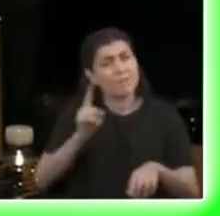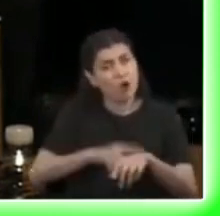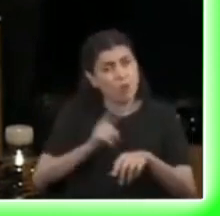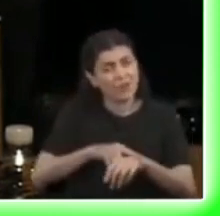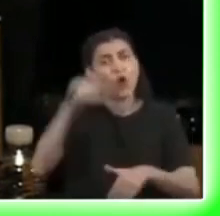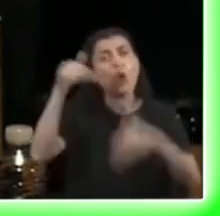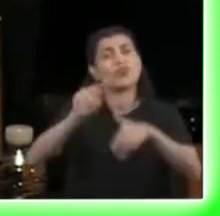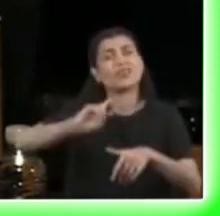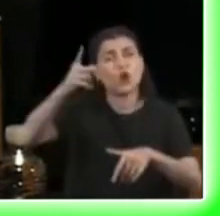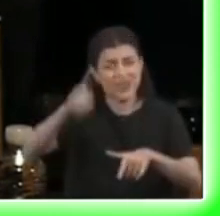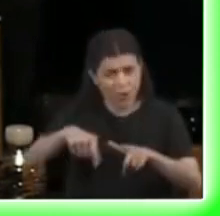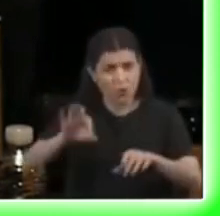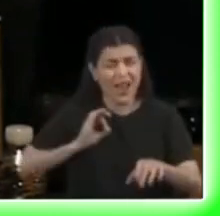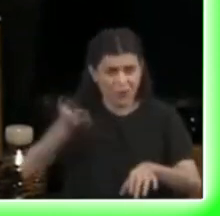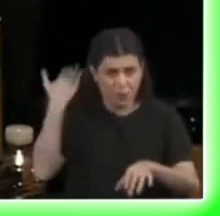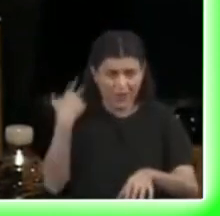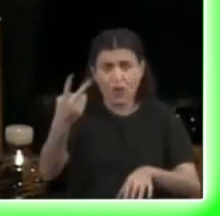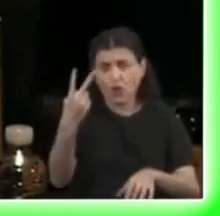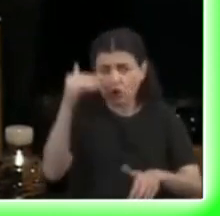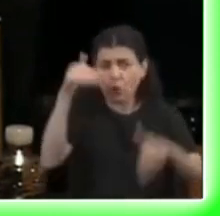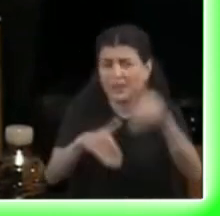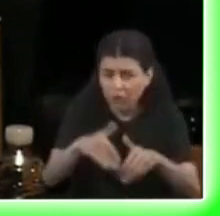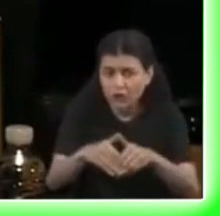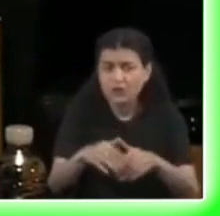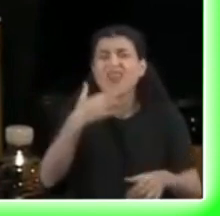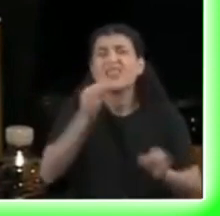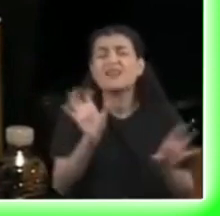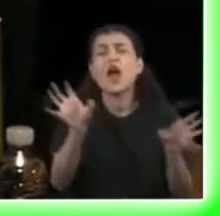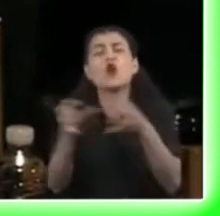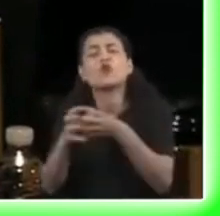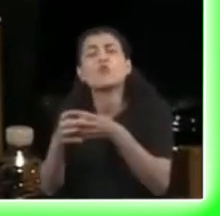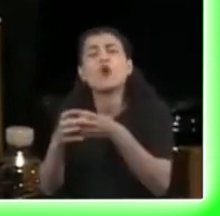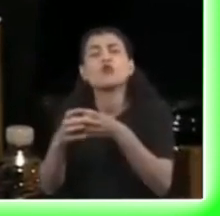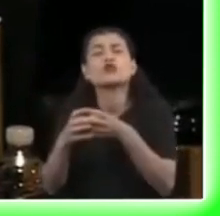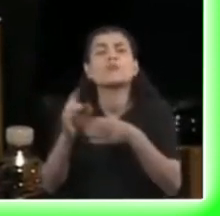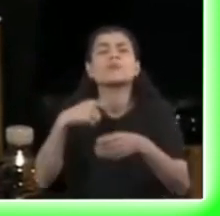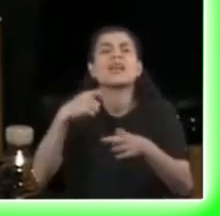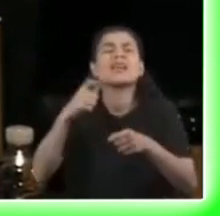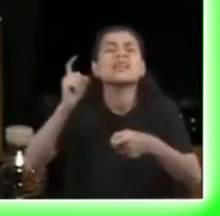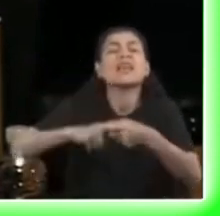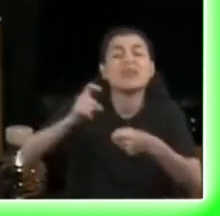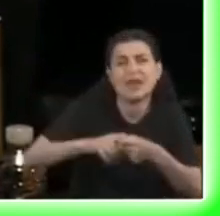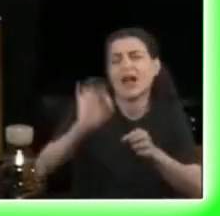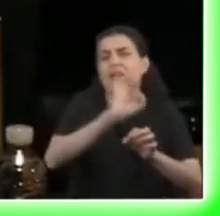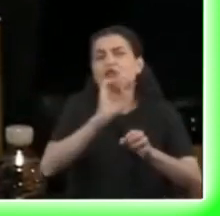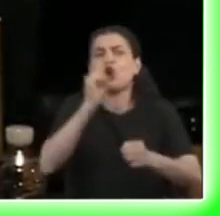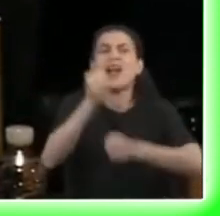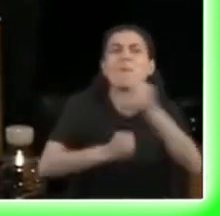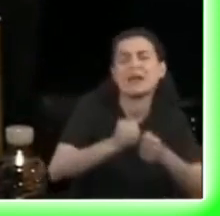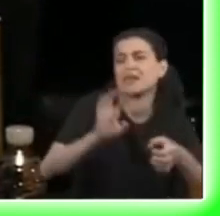balotaje del año pasado no hubo una sola organización social, sindicato, cámara empresaria,